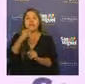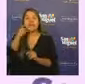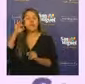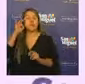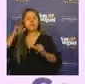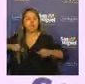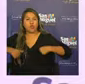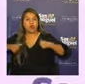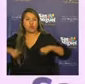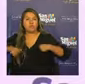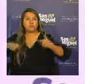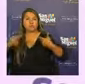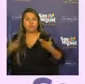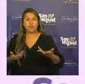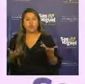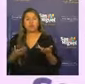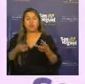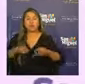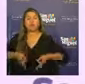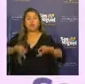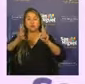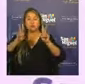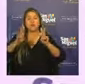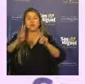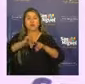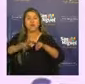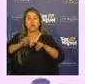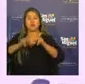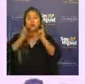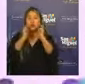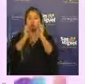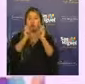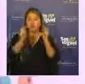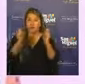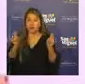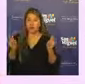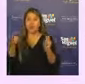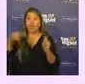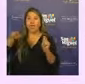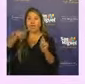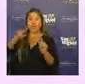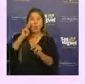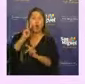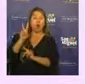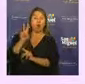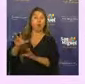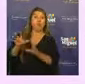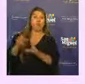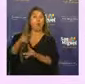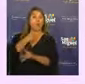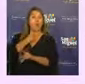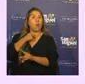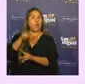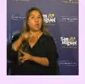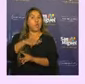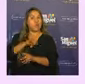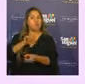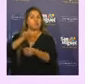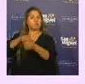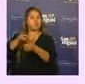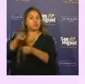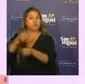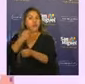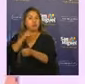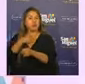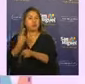los adolescentes, que nos permita generar una oferta que a ellos les guste y que también nosotros